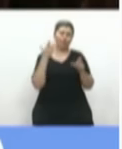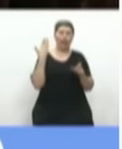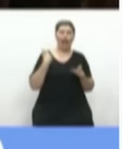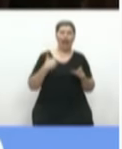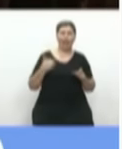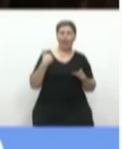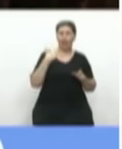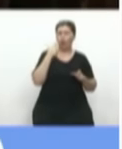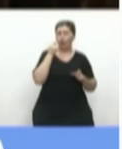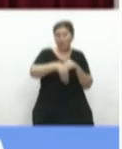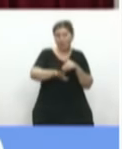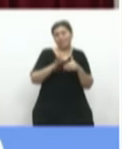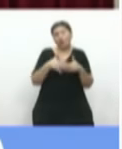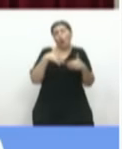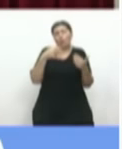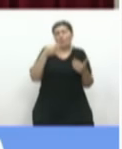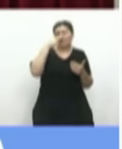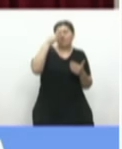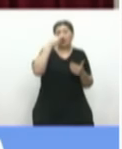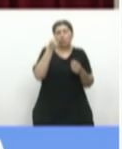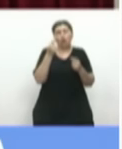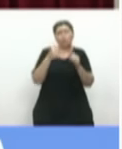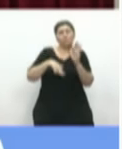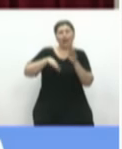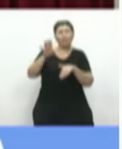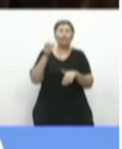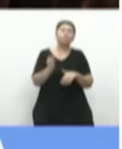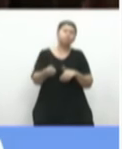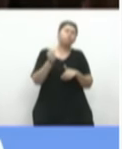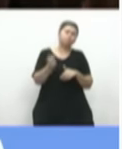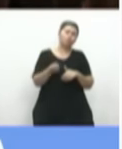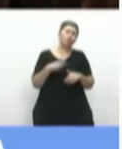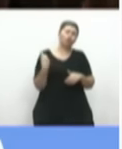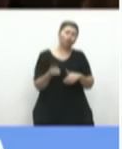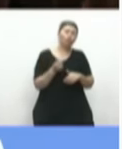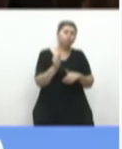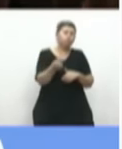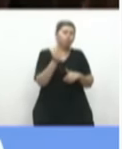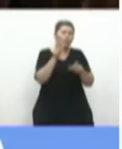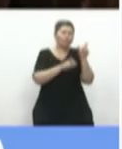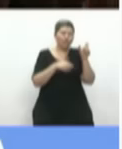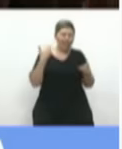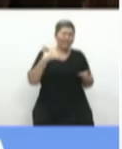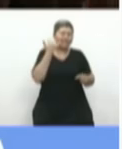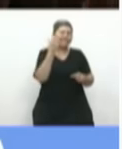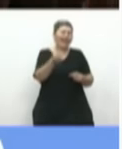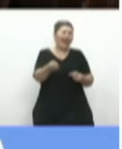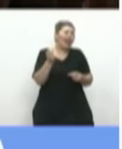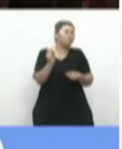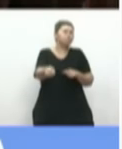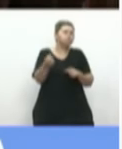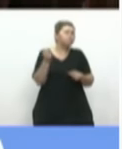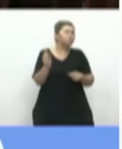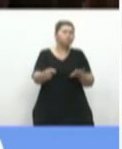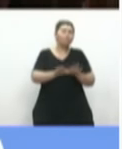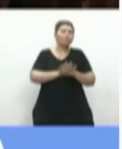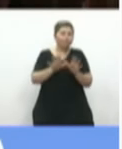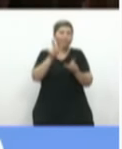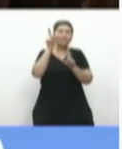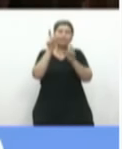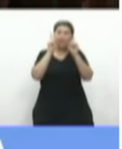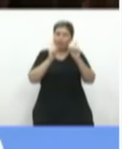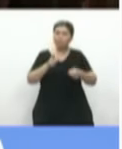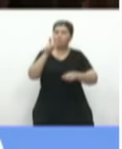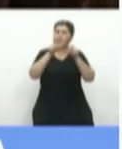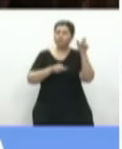en el Senado, punto, nada más. Y una cosa, muchachos, una cosa. Acá hay cientos de DNU que no fueron en su puta